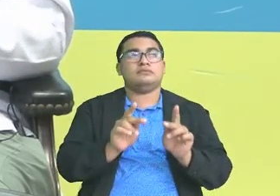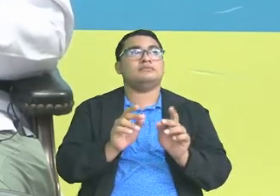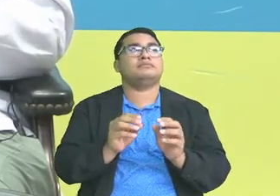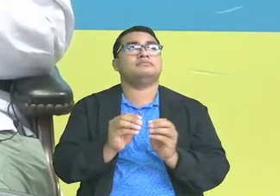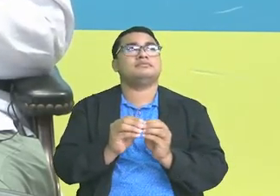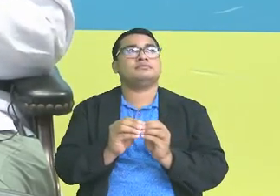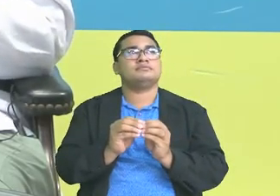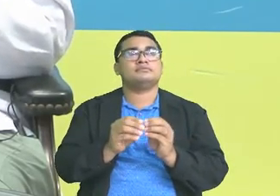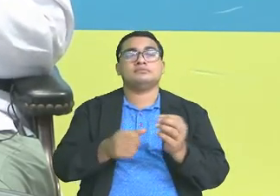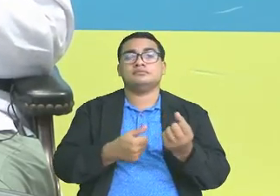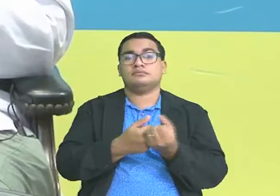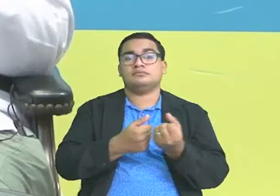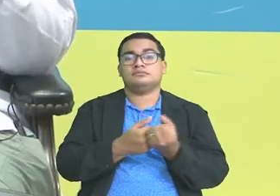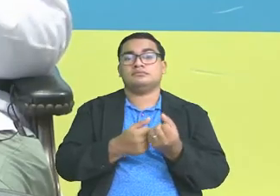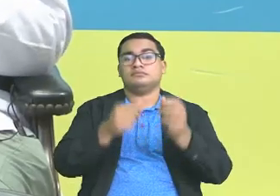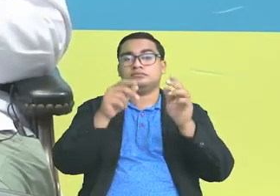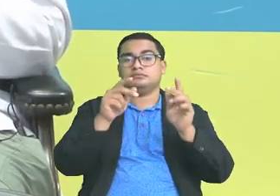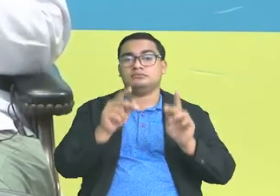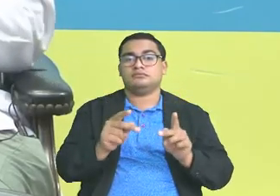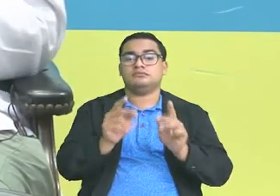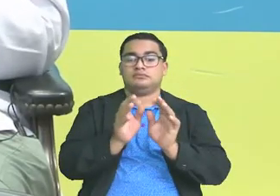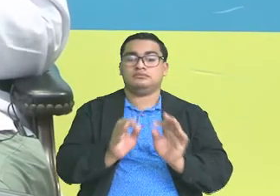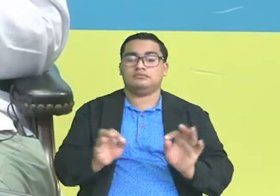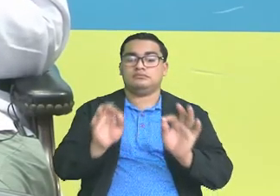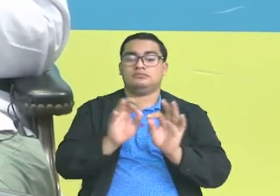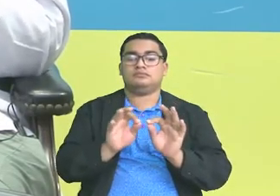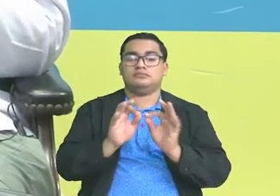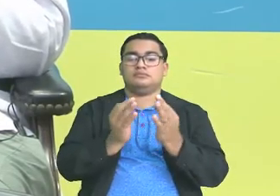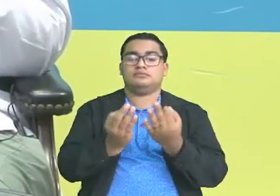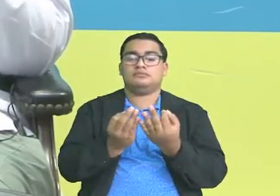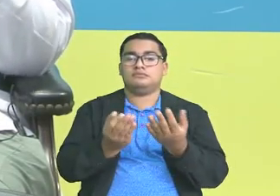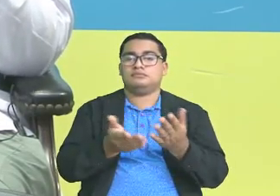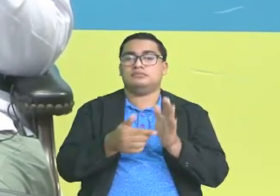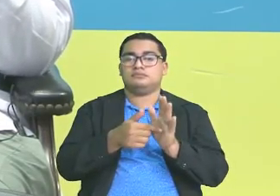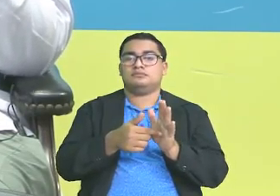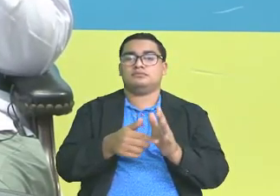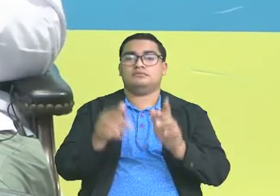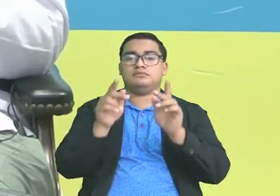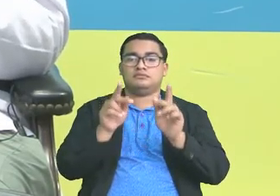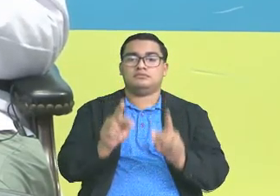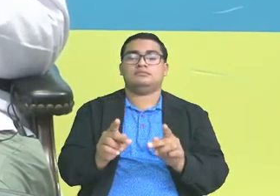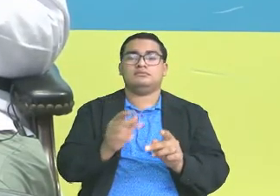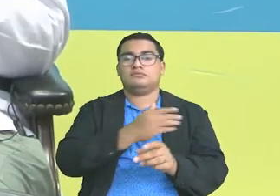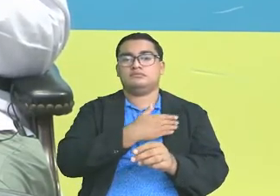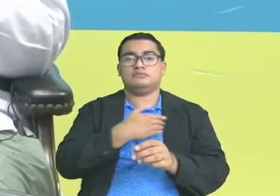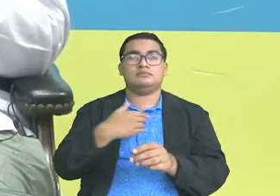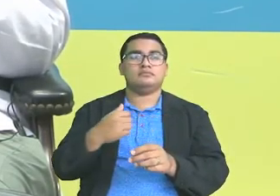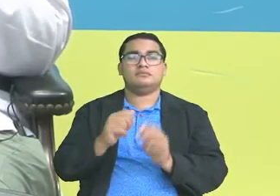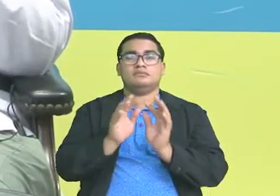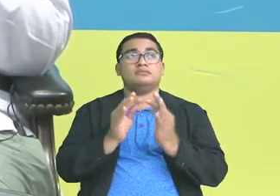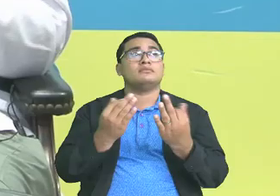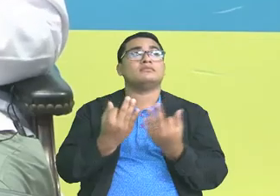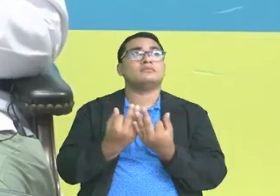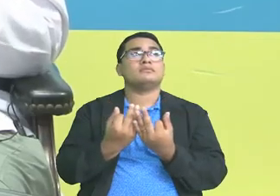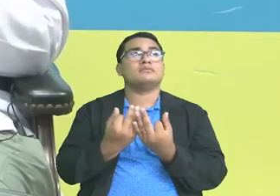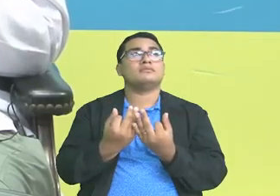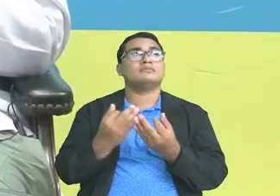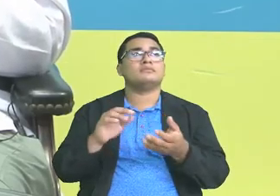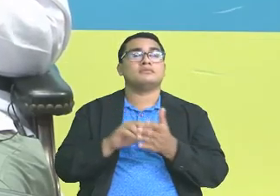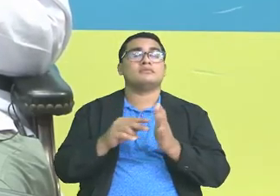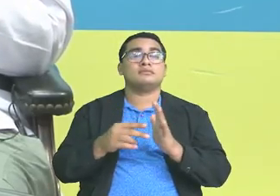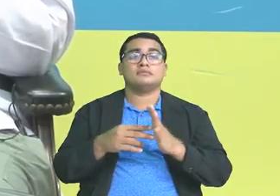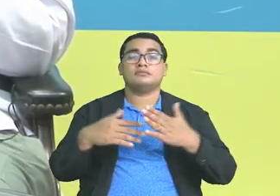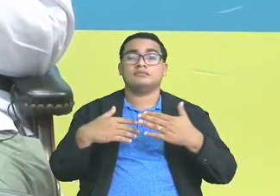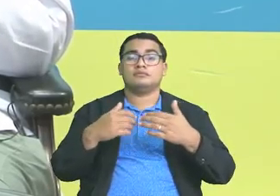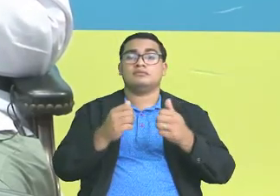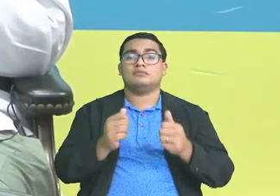la recuperación del paciente es la base familiar. Sí. El paciente que tiene una mejor base familiar es un paciente que se va a